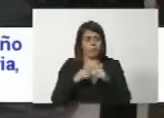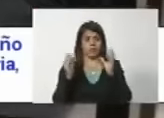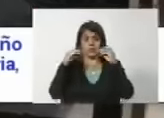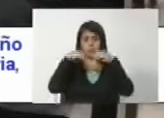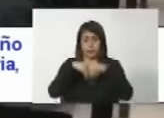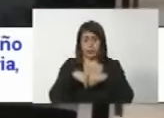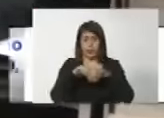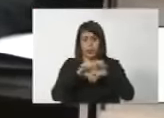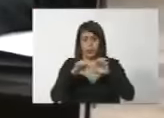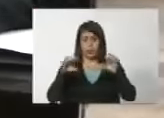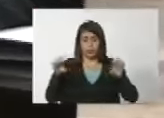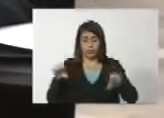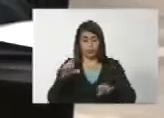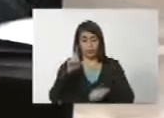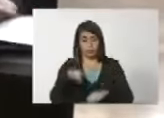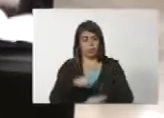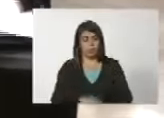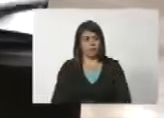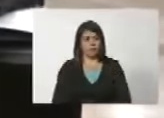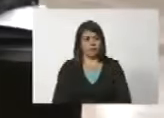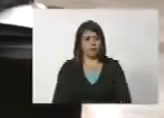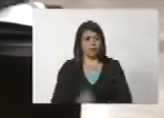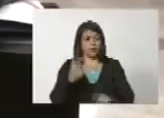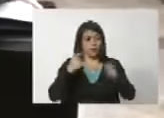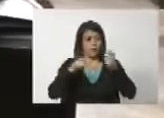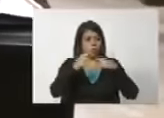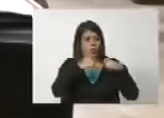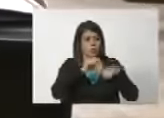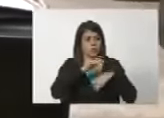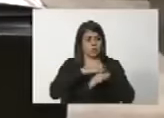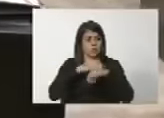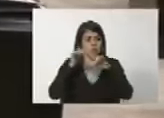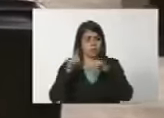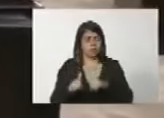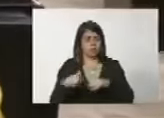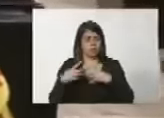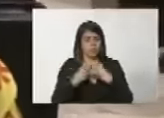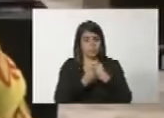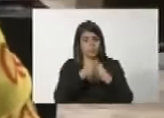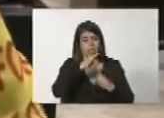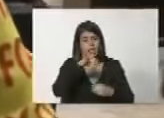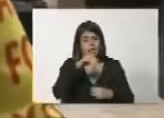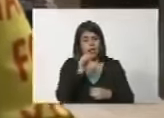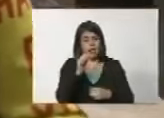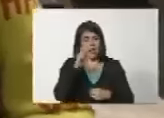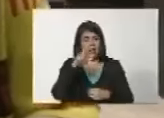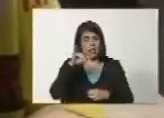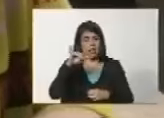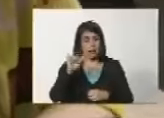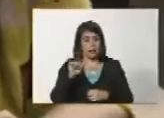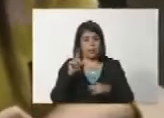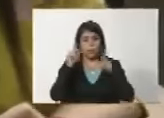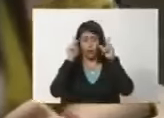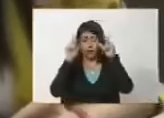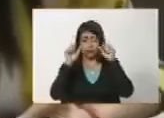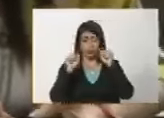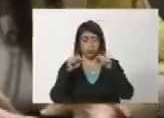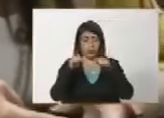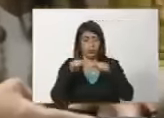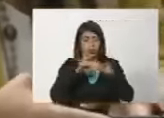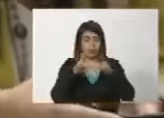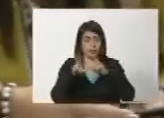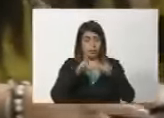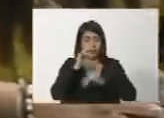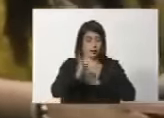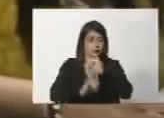convenios educativos y comerciales, porque la compañera Jaidis Briceño es especialista en